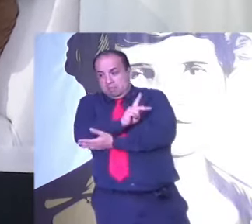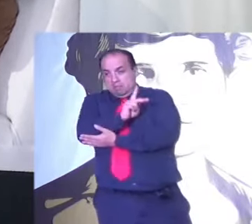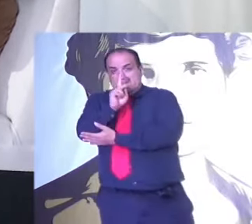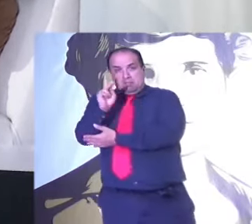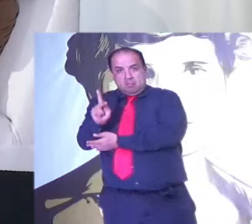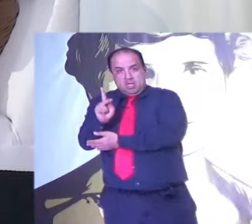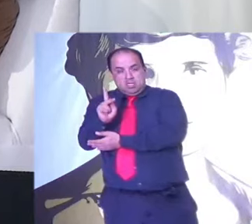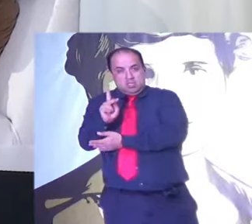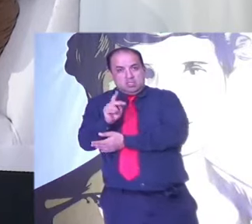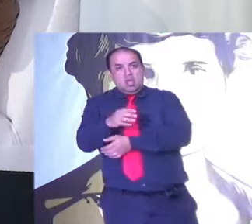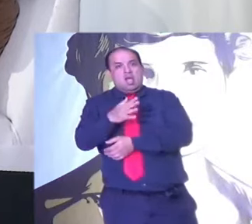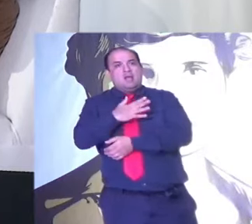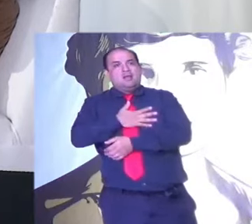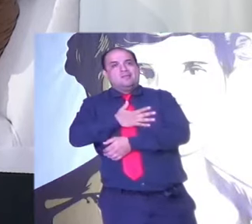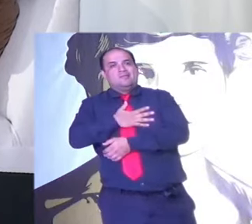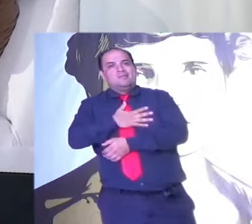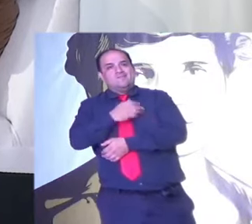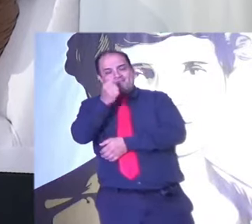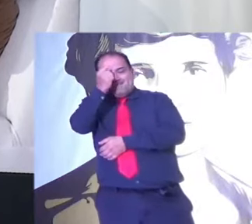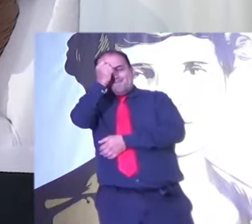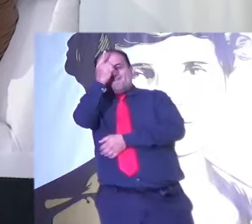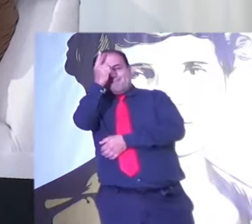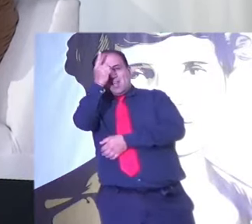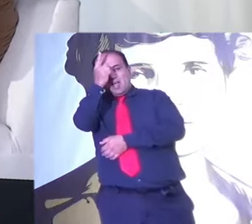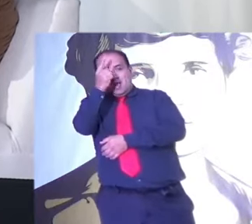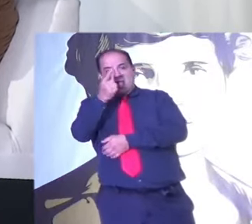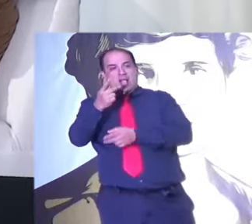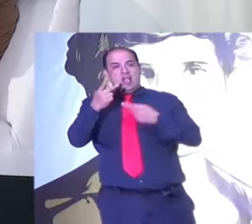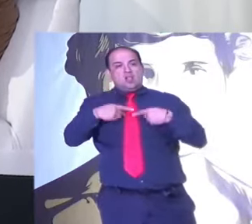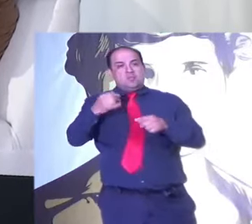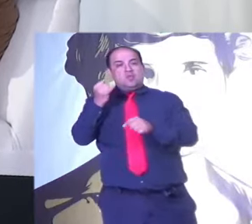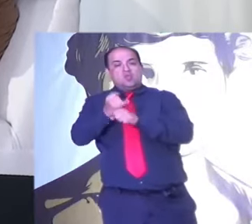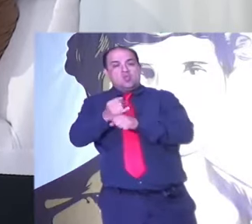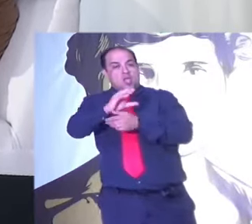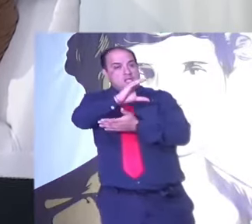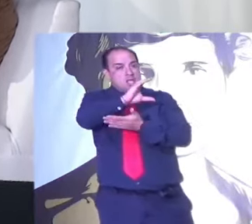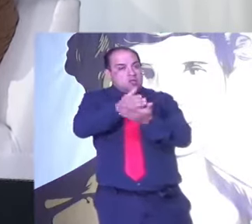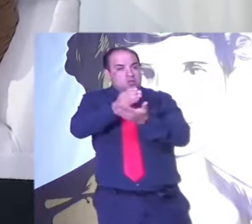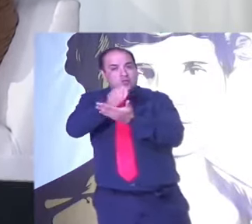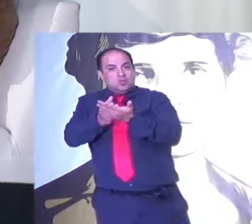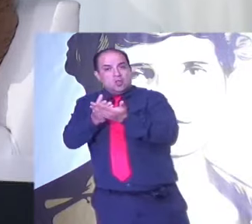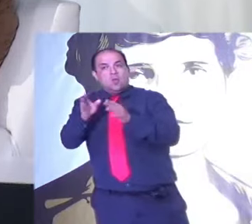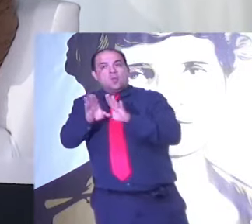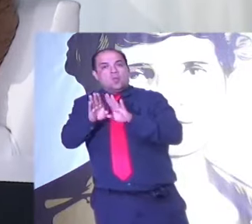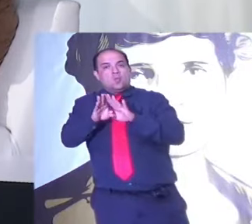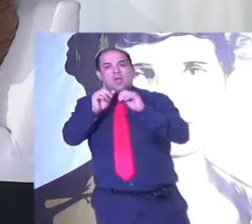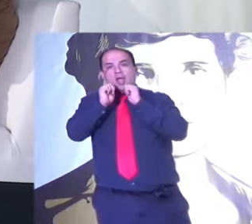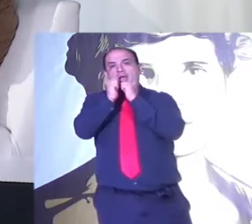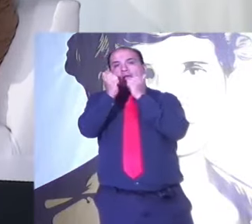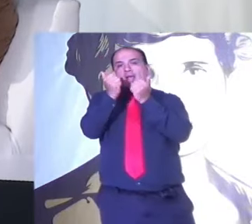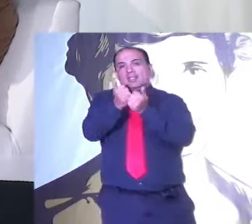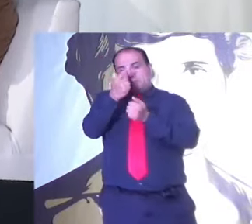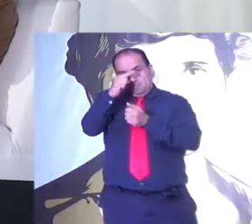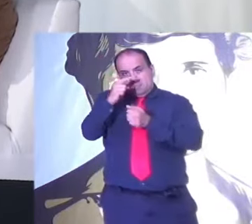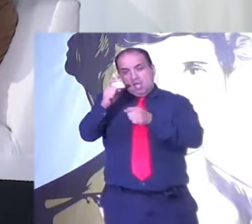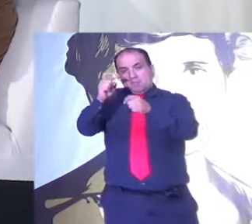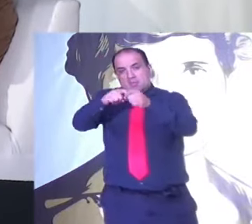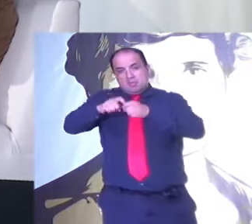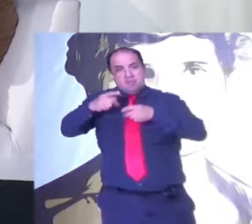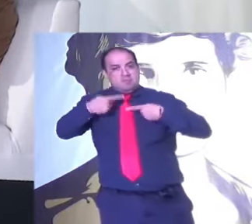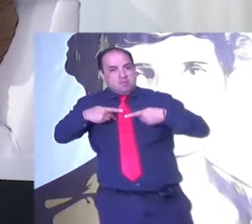Nomás que a mí se me ocurrió la locura de que los personajes se contrataban a través de una agencia de reclutamiento,